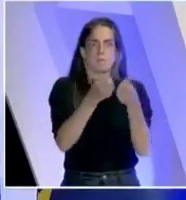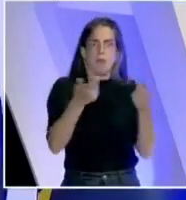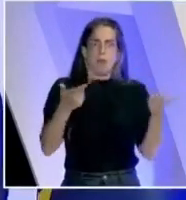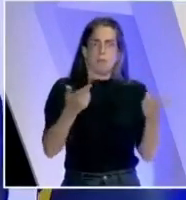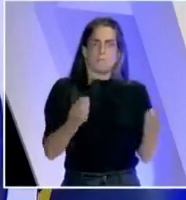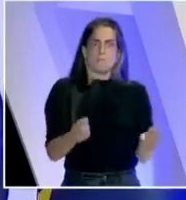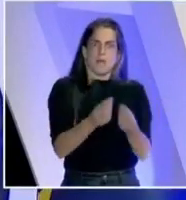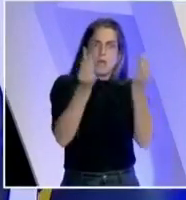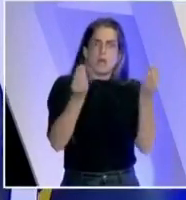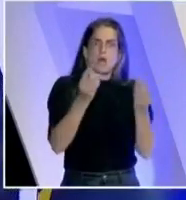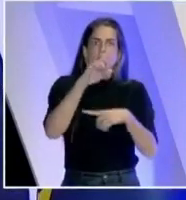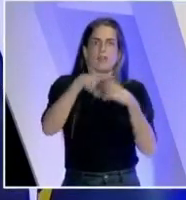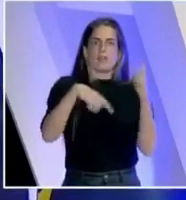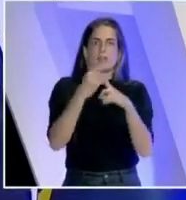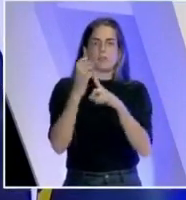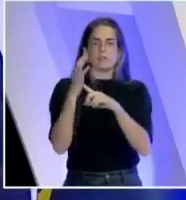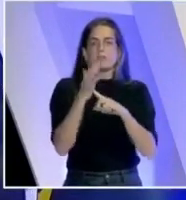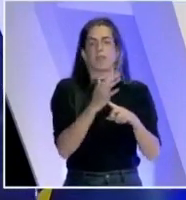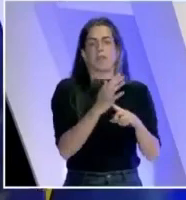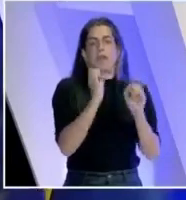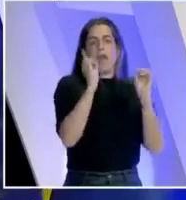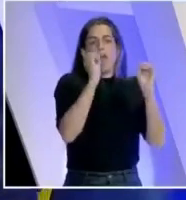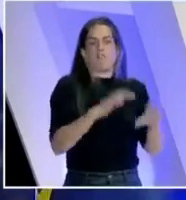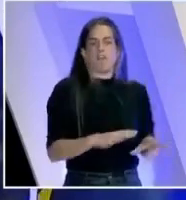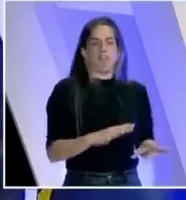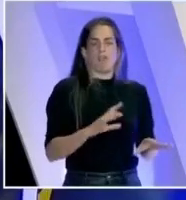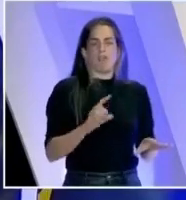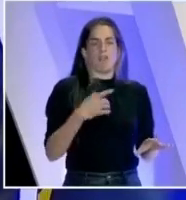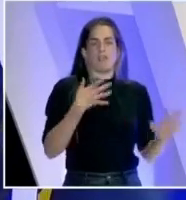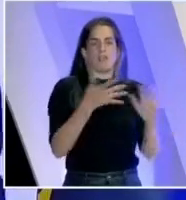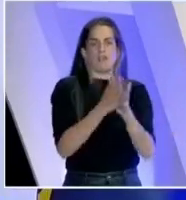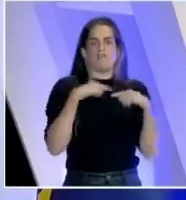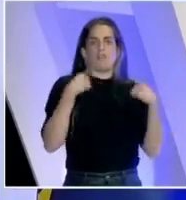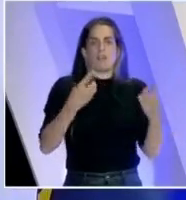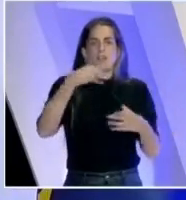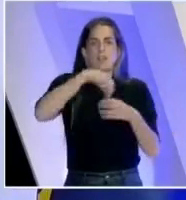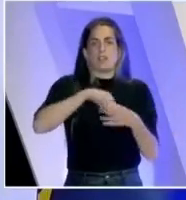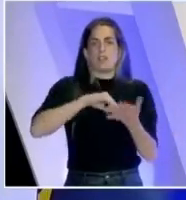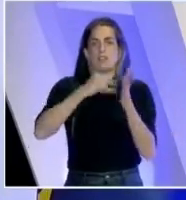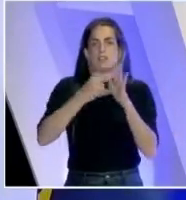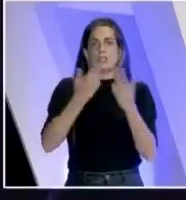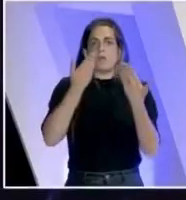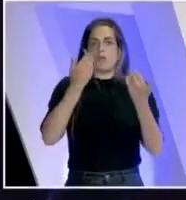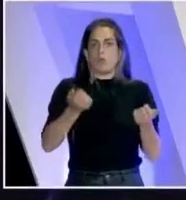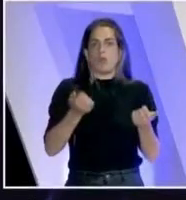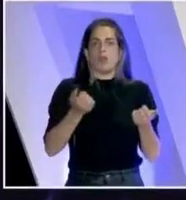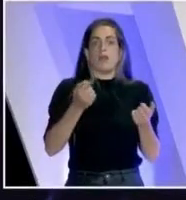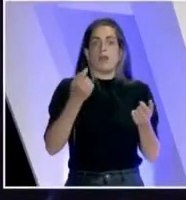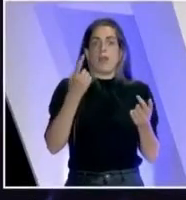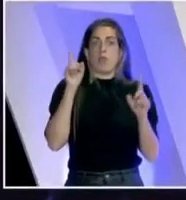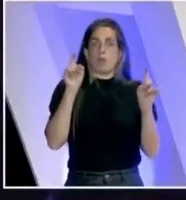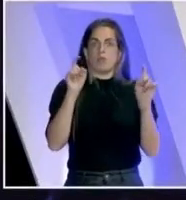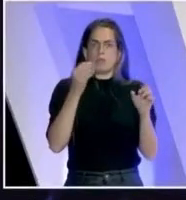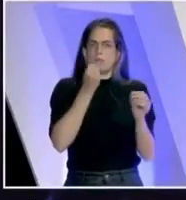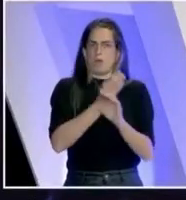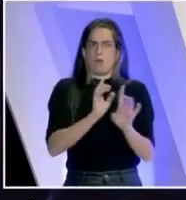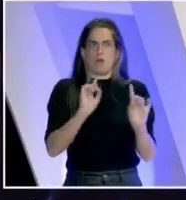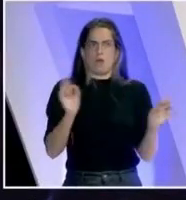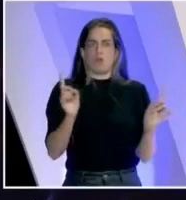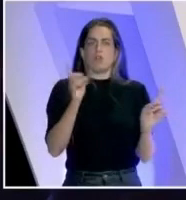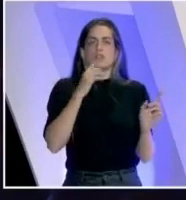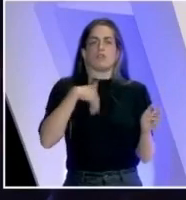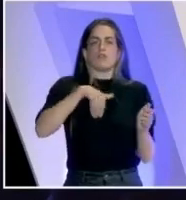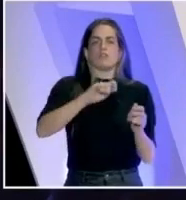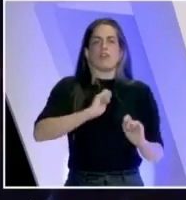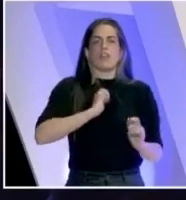combatir fenómenos como el abandono, que es uno de los grandes fracasos de nuestro sistema educativo, y también la segregación escolar. Por tanto, el futuro trae retos